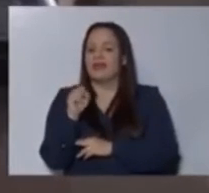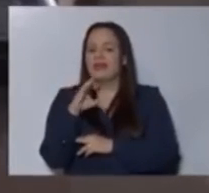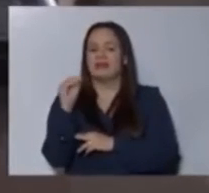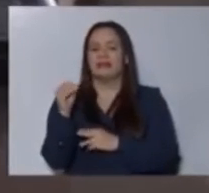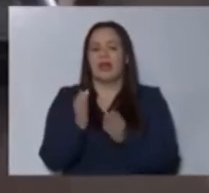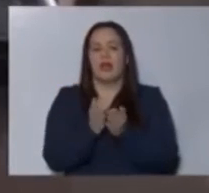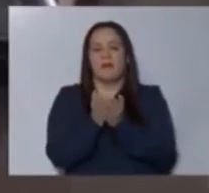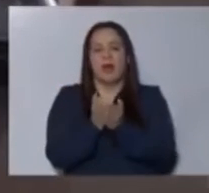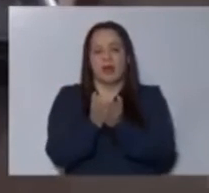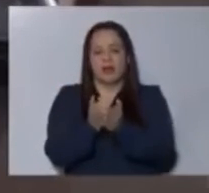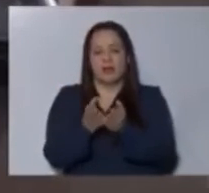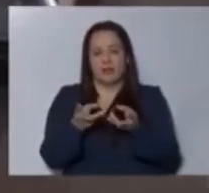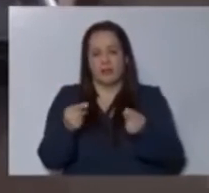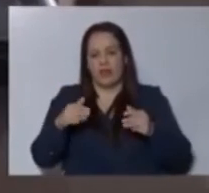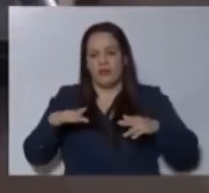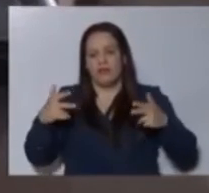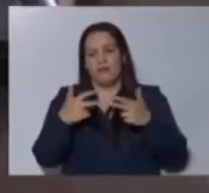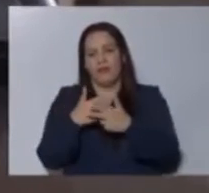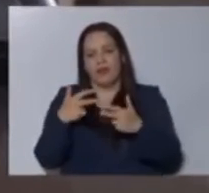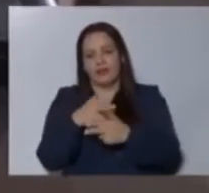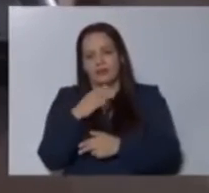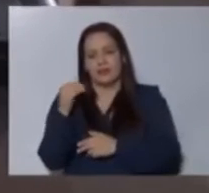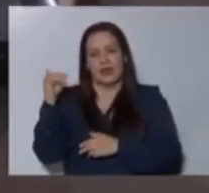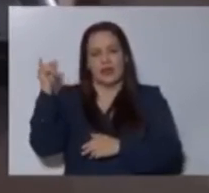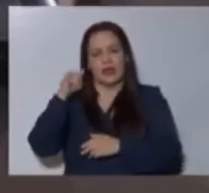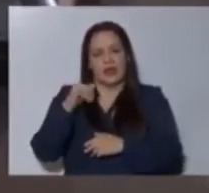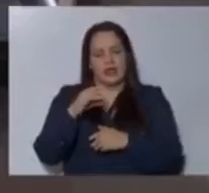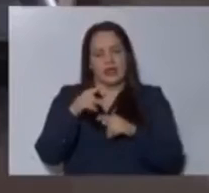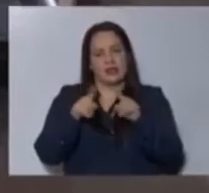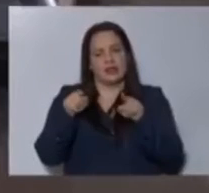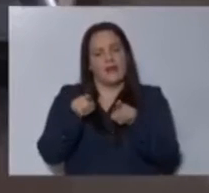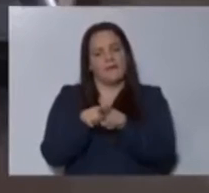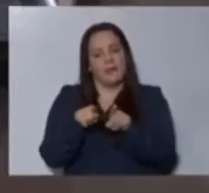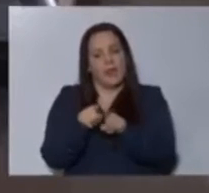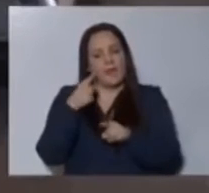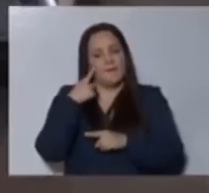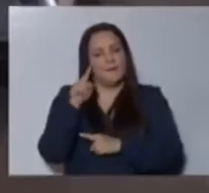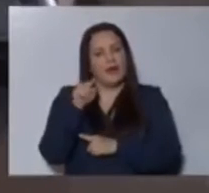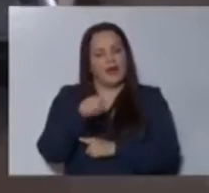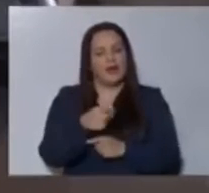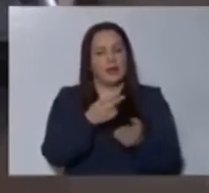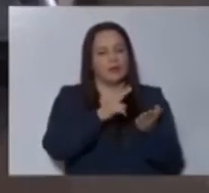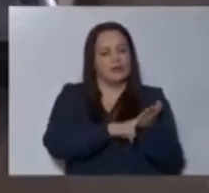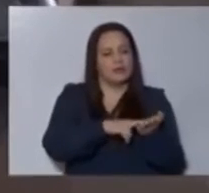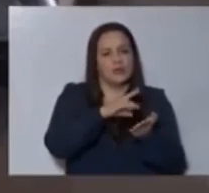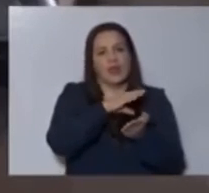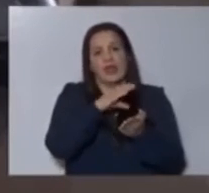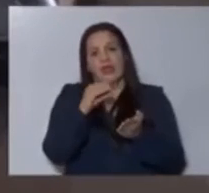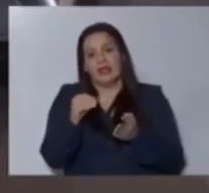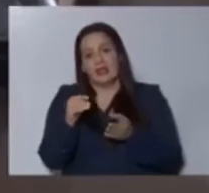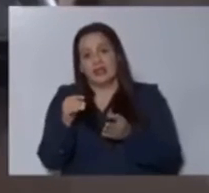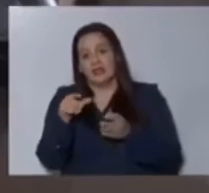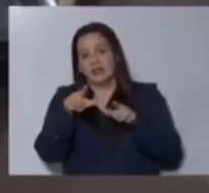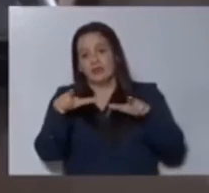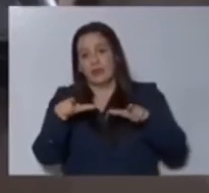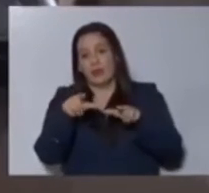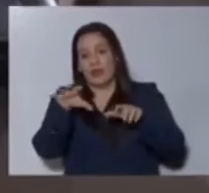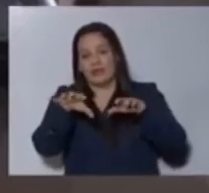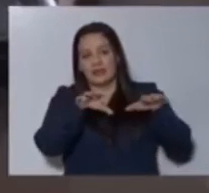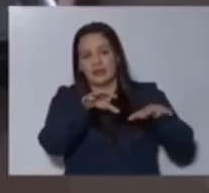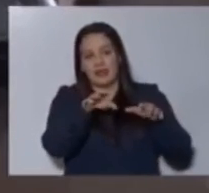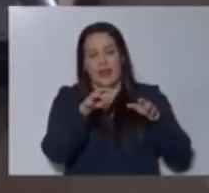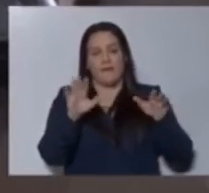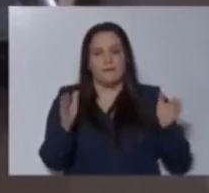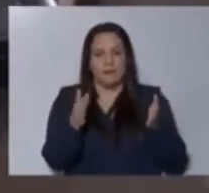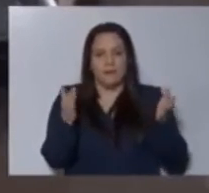terrestre, concreción de planes reguladores de zonas turísticas para concesionar o extender las existentes, incentivos de